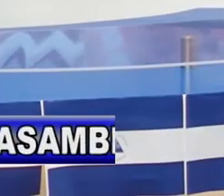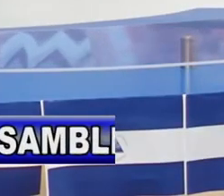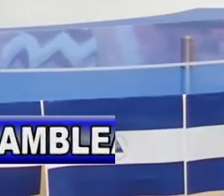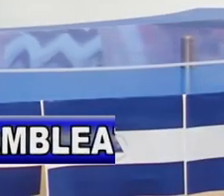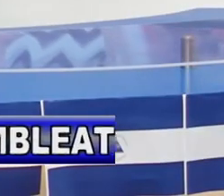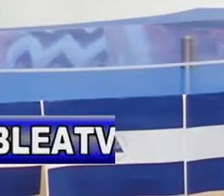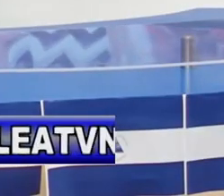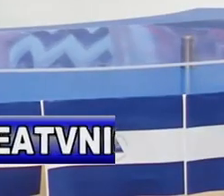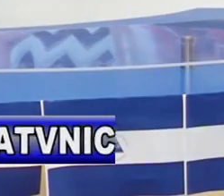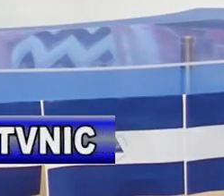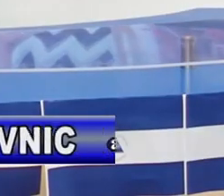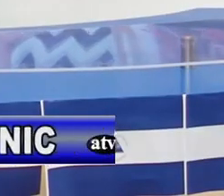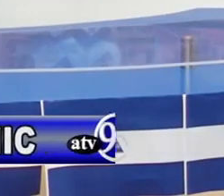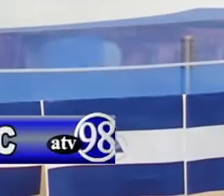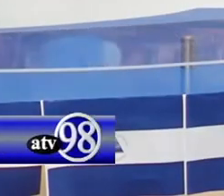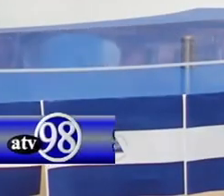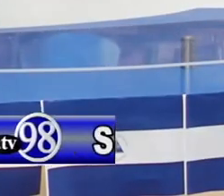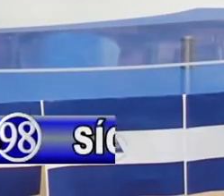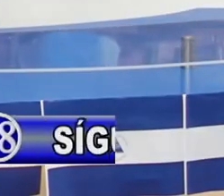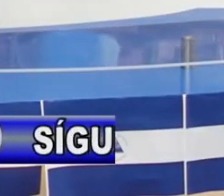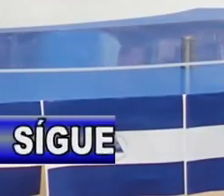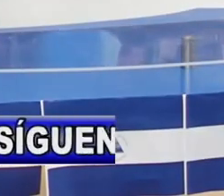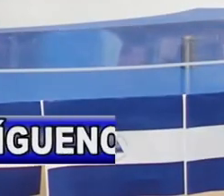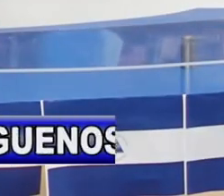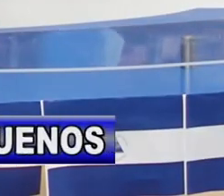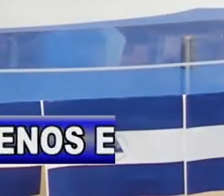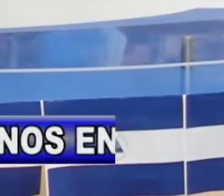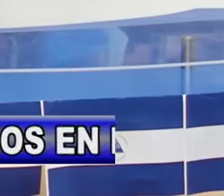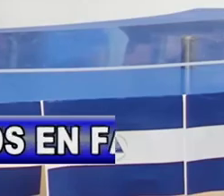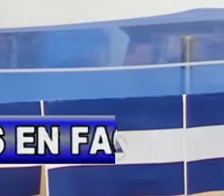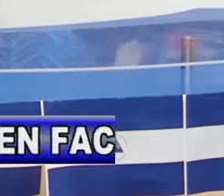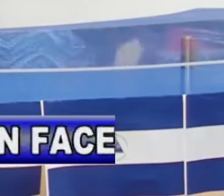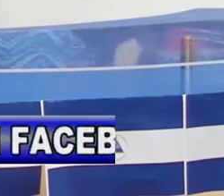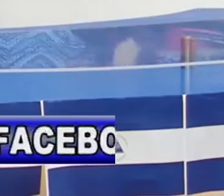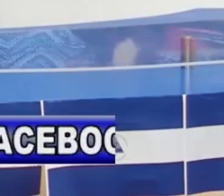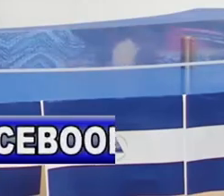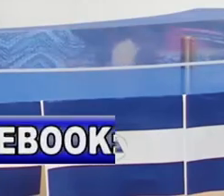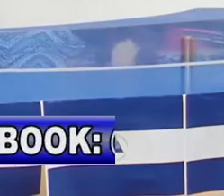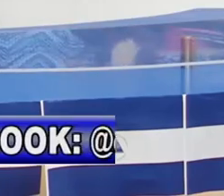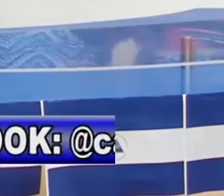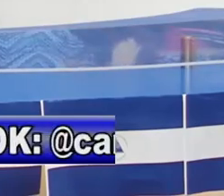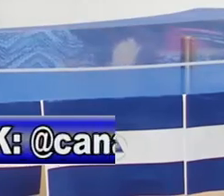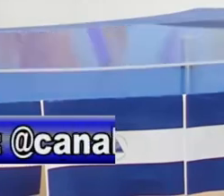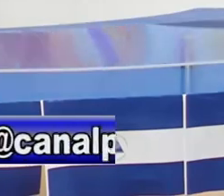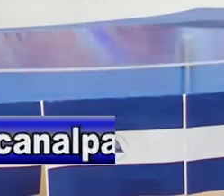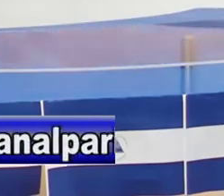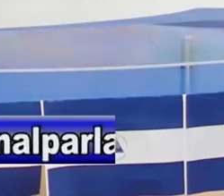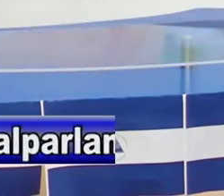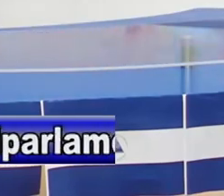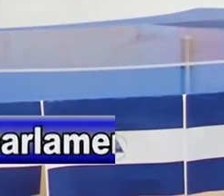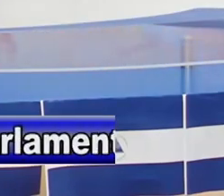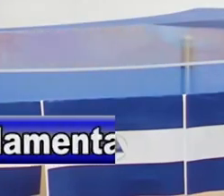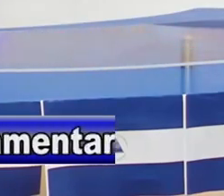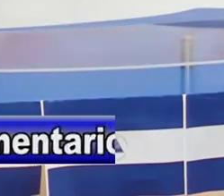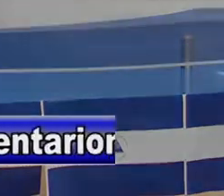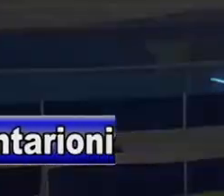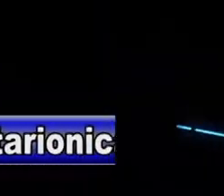Un perro da una gran lección a los peatones. Esto y más se los presentamos en nuestro segmento Lo Viral.